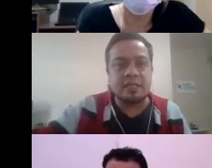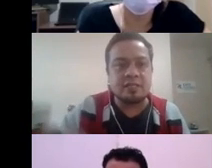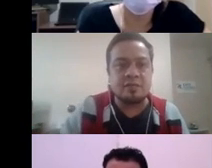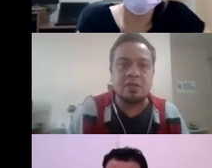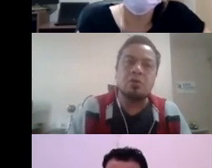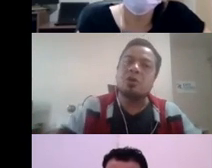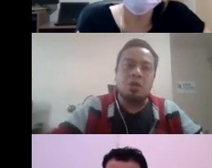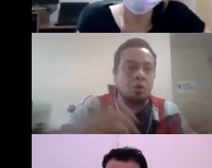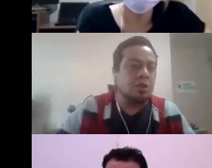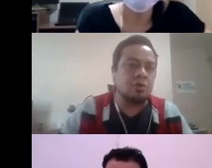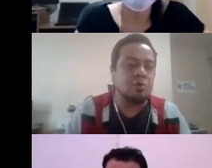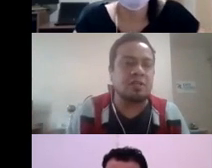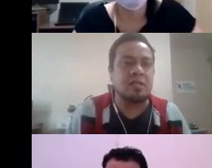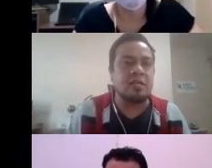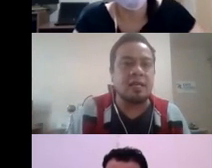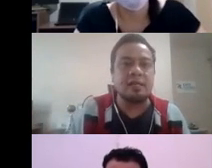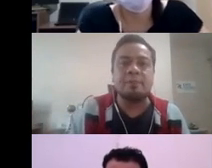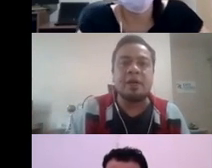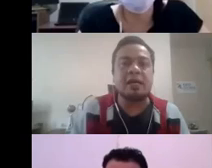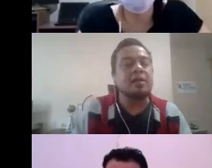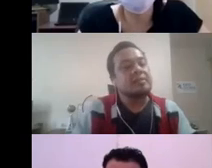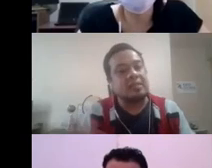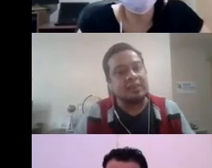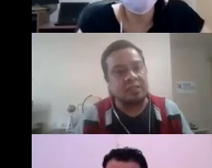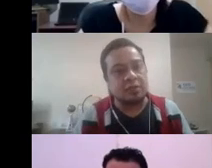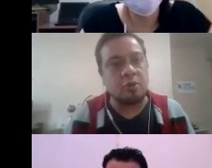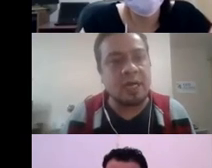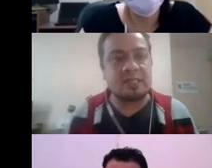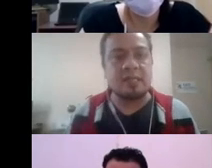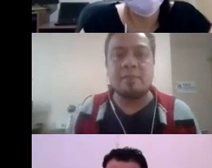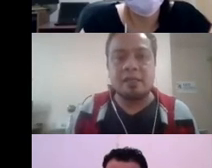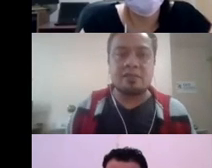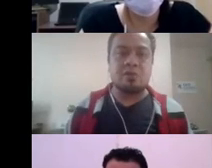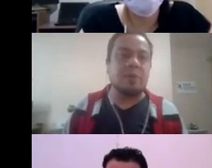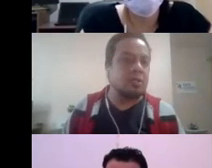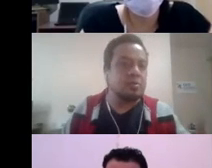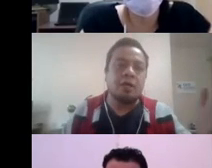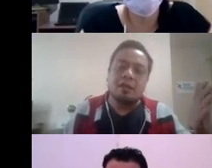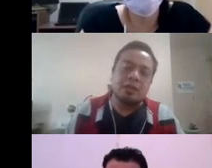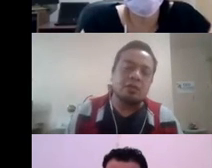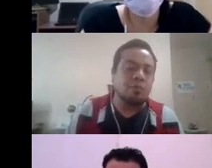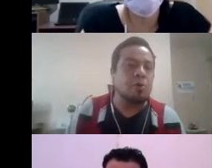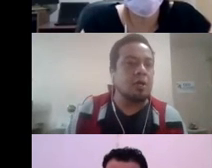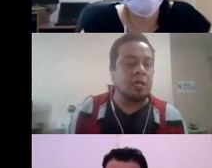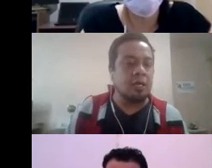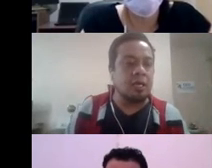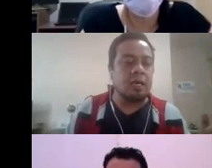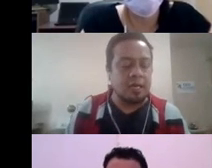con este crecimiento y cuánto es lo que se tenía que tener para satisfacer toda esta demanda de estacionamientos, tanto por